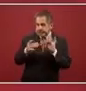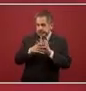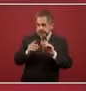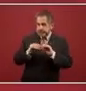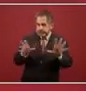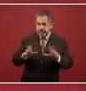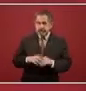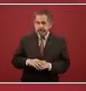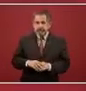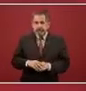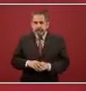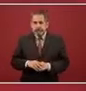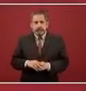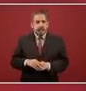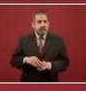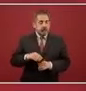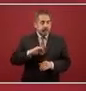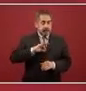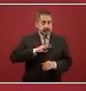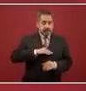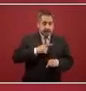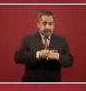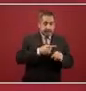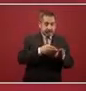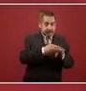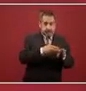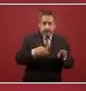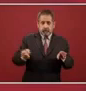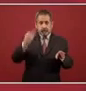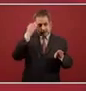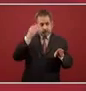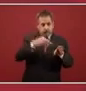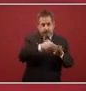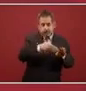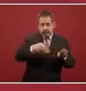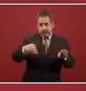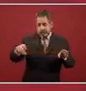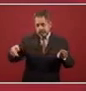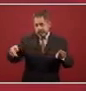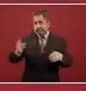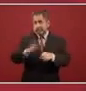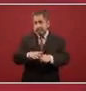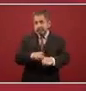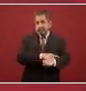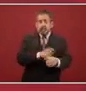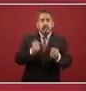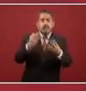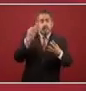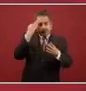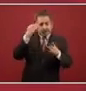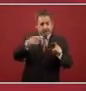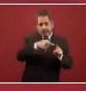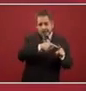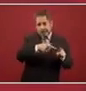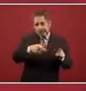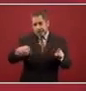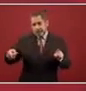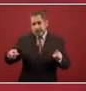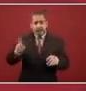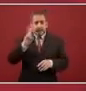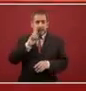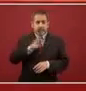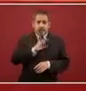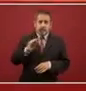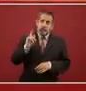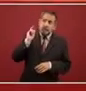más, la duración de la epidemia. Hemos dicho, preparémonos para una epidemia larga. ¿Cuánto es larga? Tomemos como referencia